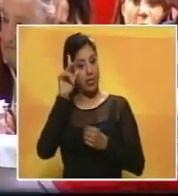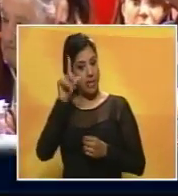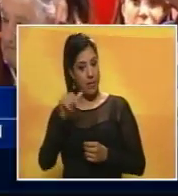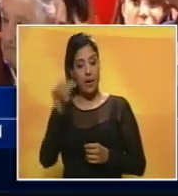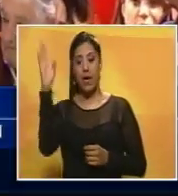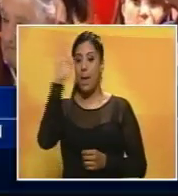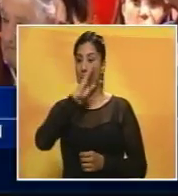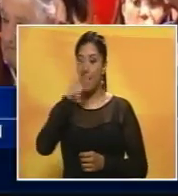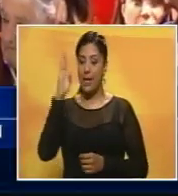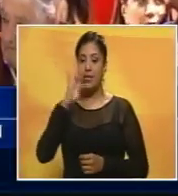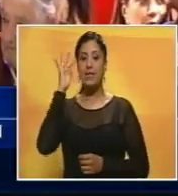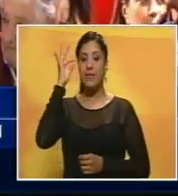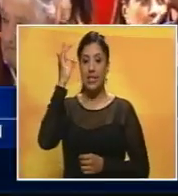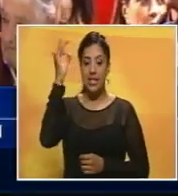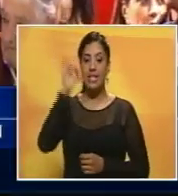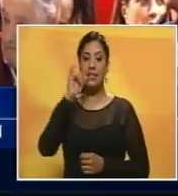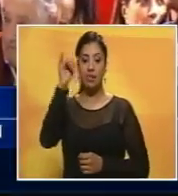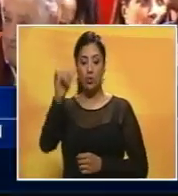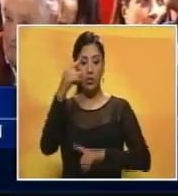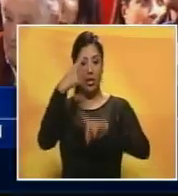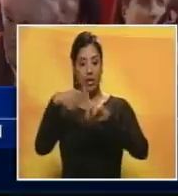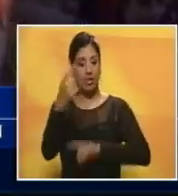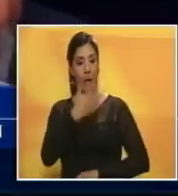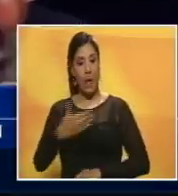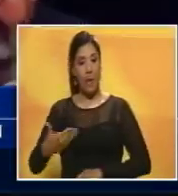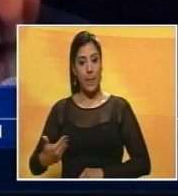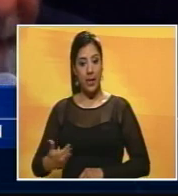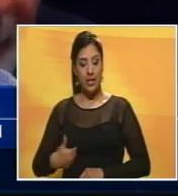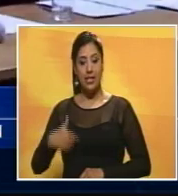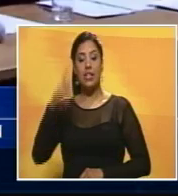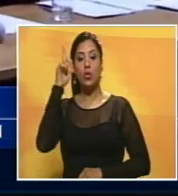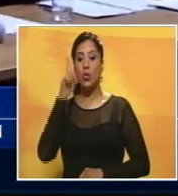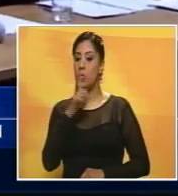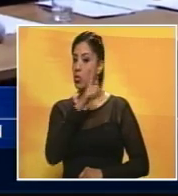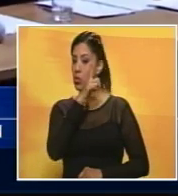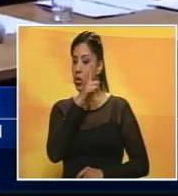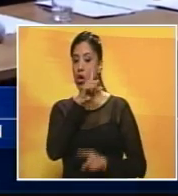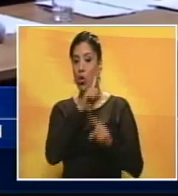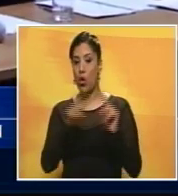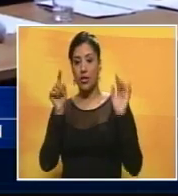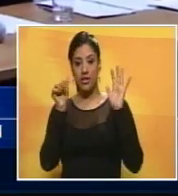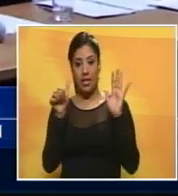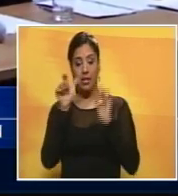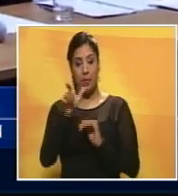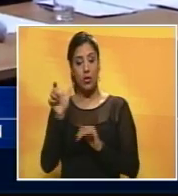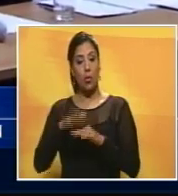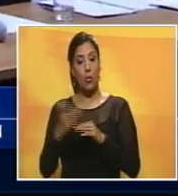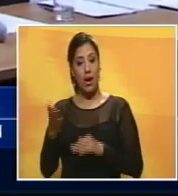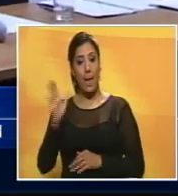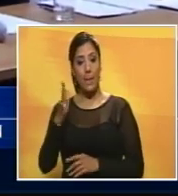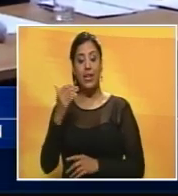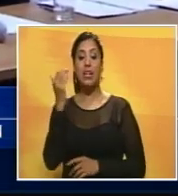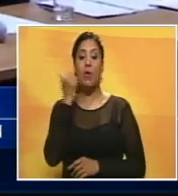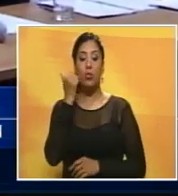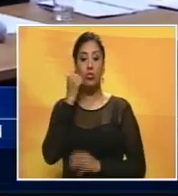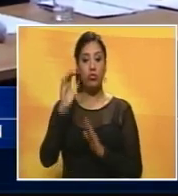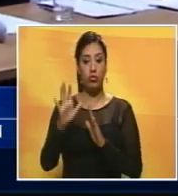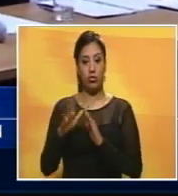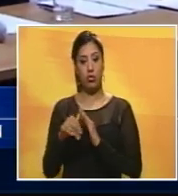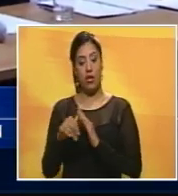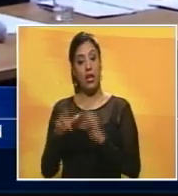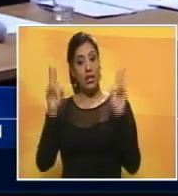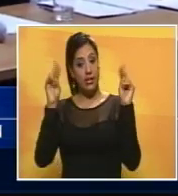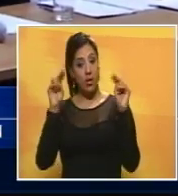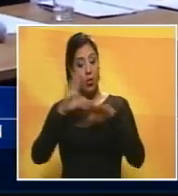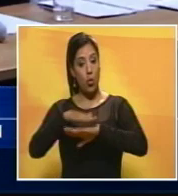También en Brasil, la Fiscalía denunció al expresidente Luis Ignacio Lula da Silva y a otras 6 personas por un presunto delito de corrupción.